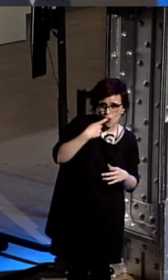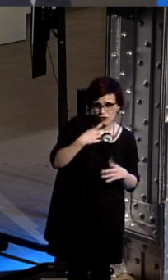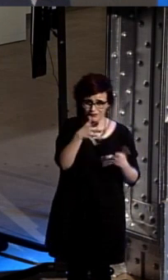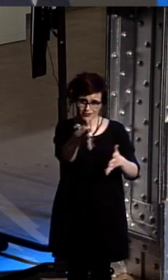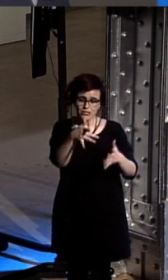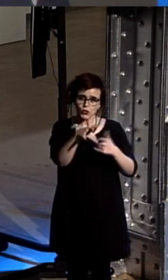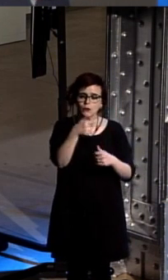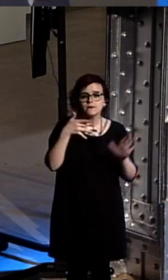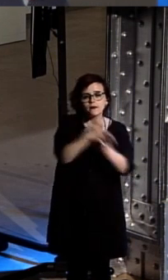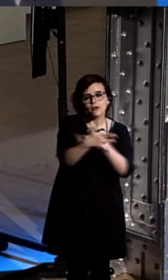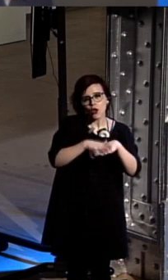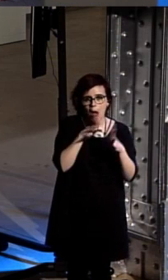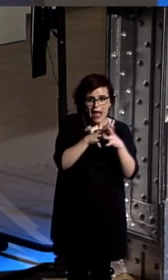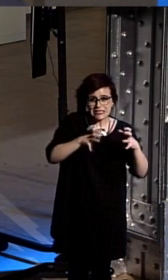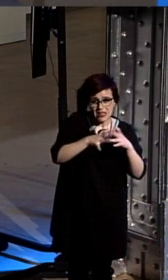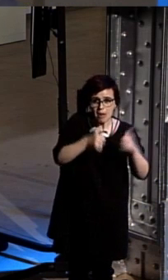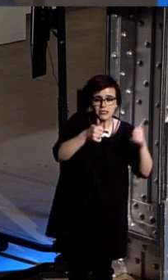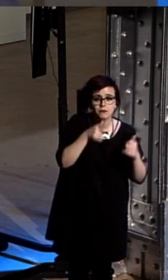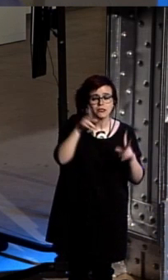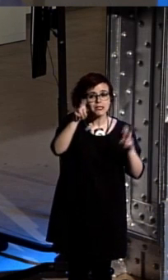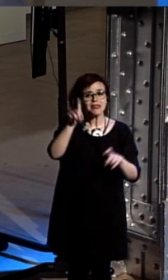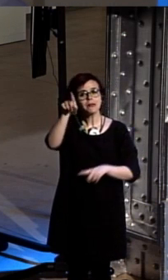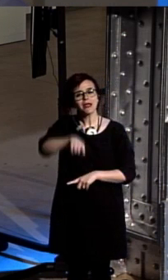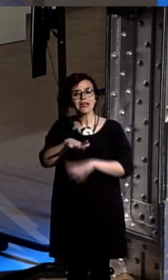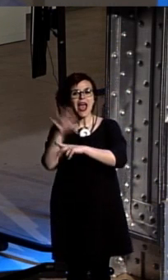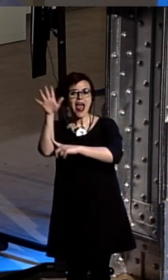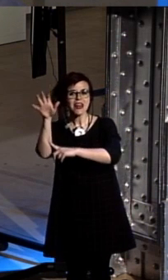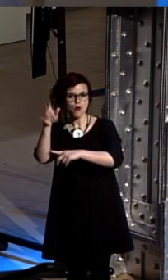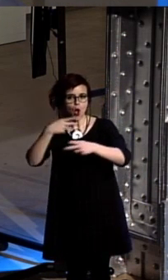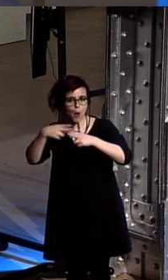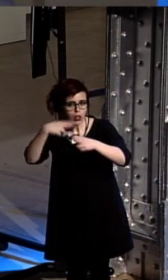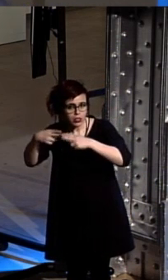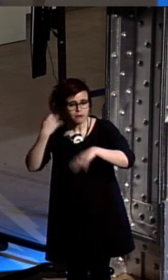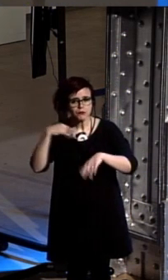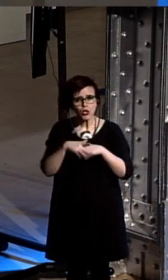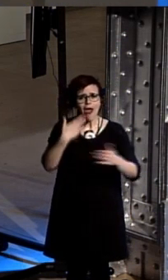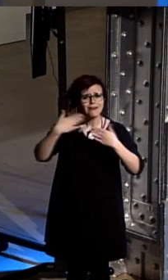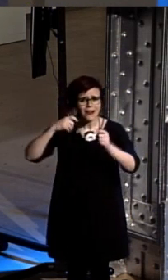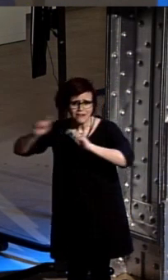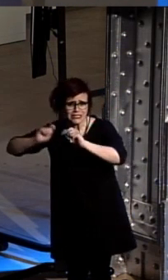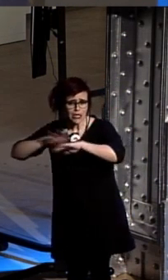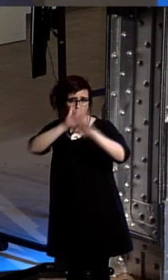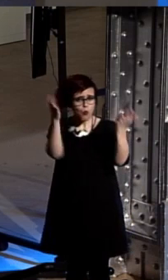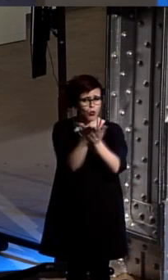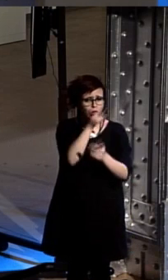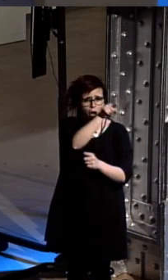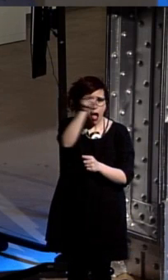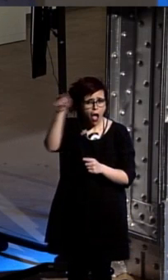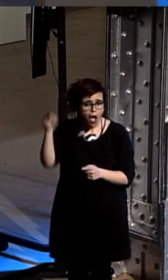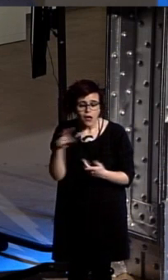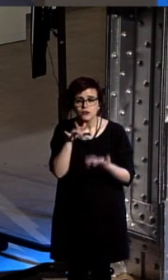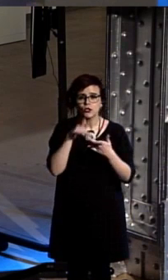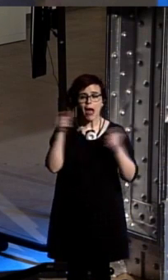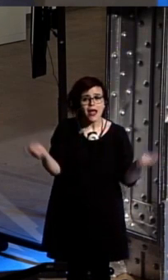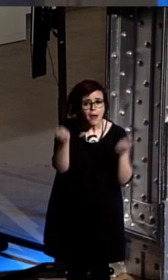Hay una historia un poco más reciente que puede que os suena. Tiene que ver con la neuropolítica. He entrevistado a más de 100 fuentes en todas partes del mundo y ha